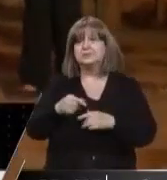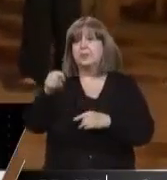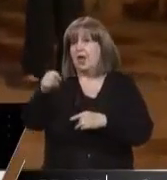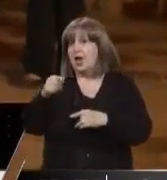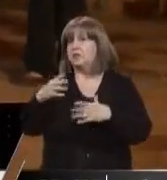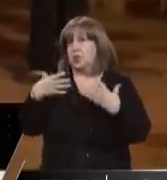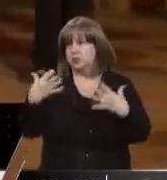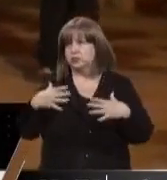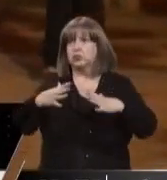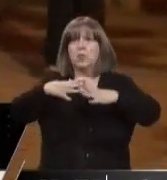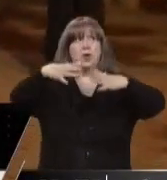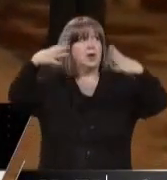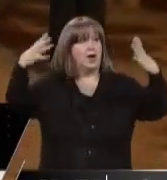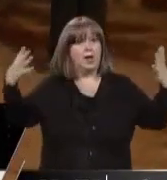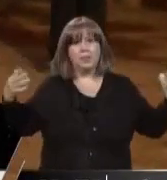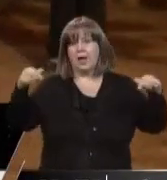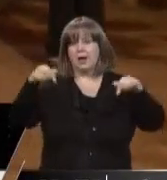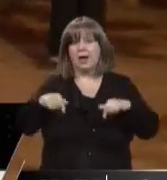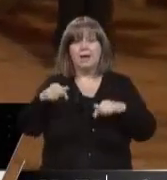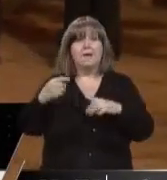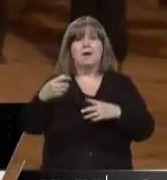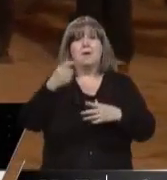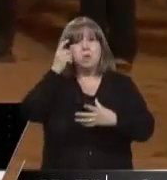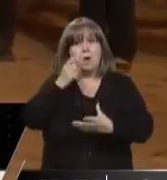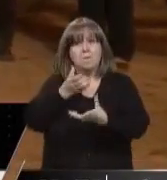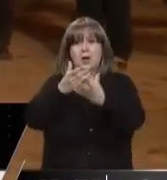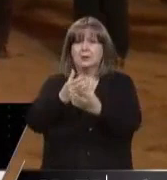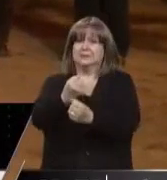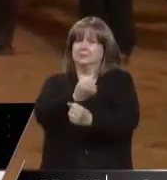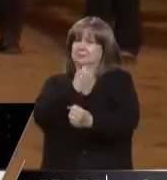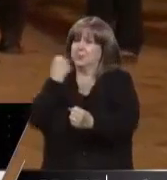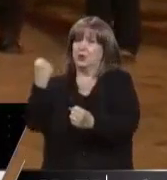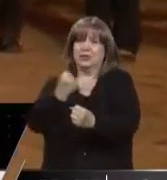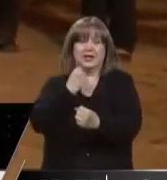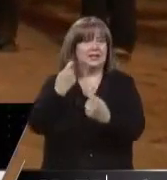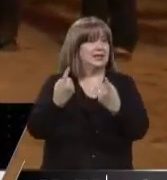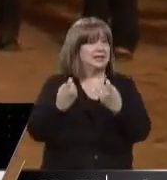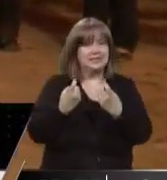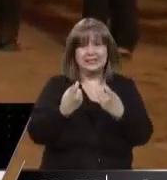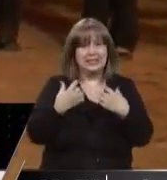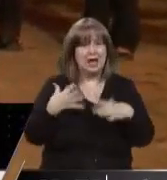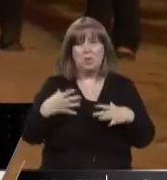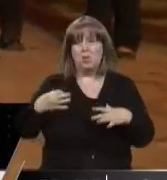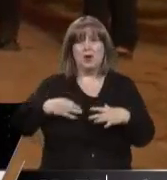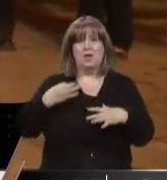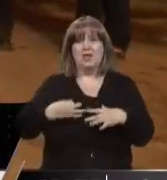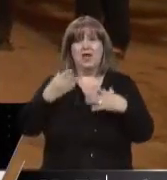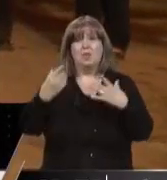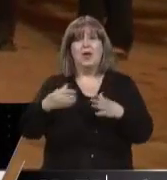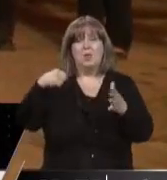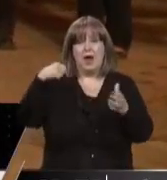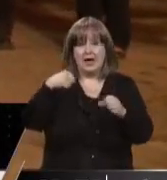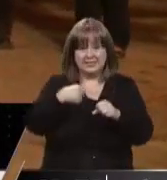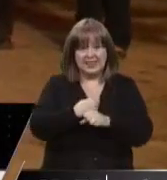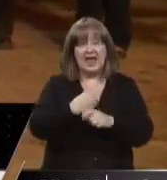mantener y volvemos a decirlo, los bomberos son imprescindibles en momentos absolutamente dramáticos de nuestra vida, tanto un accidente como